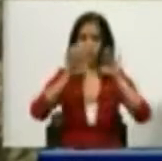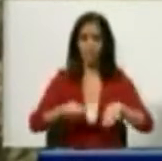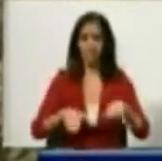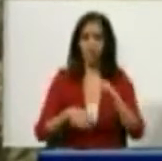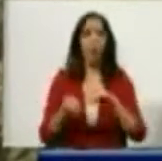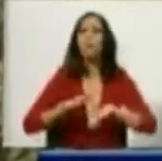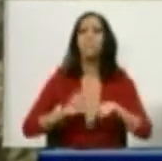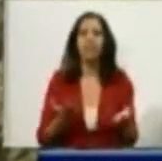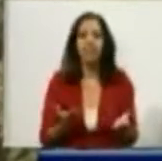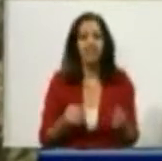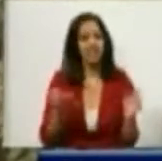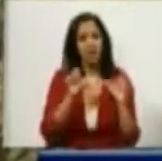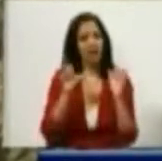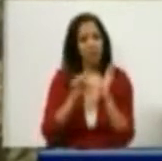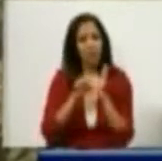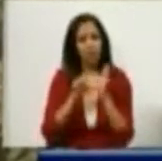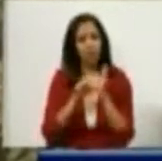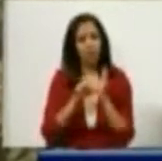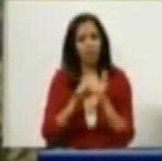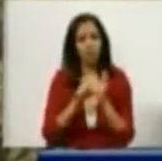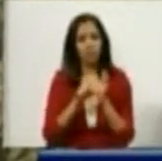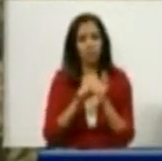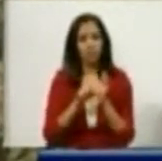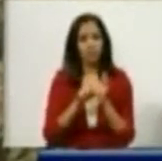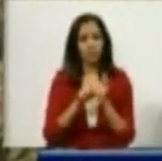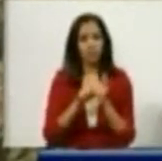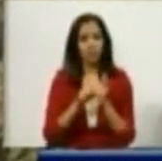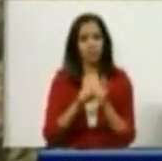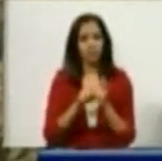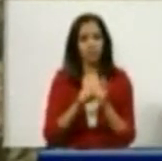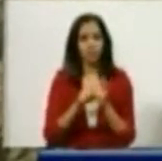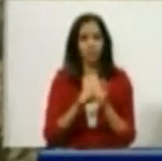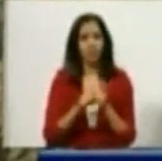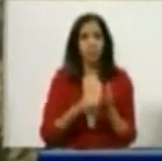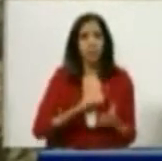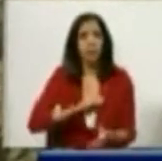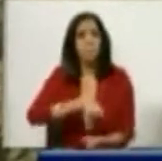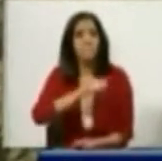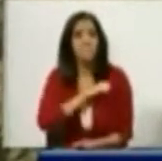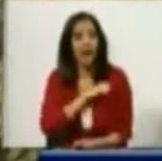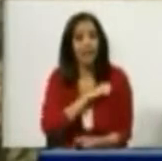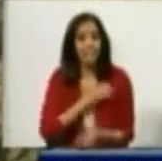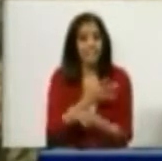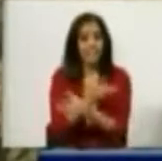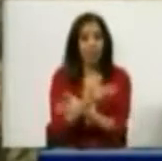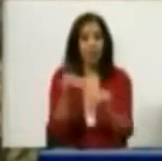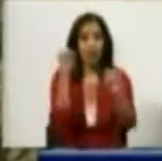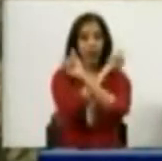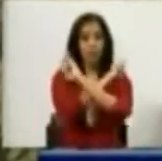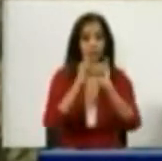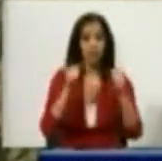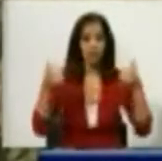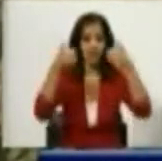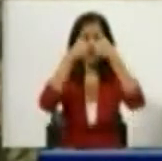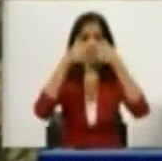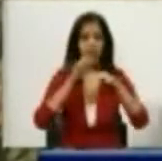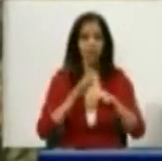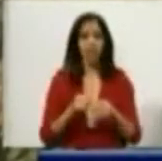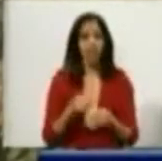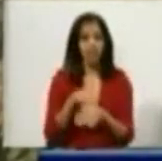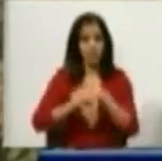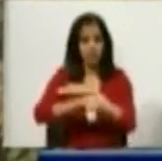Y sabe para dónde mandaron esa para España querían jugar la final de River